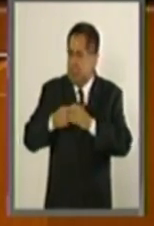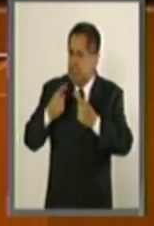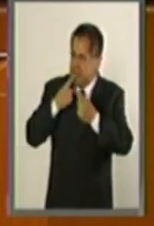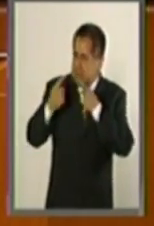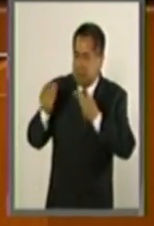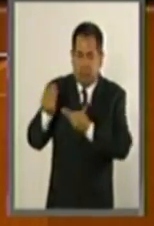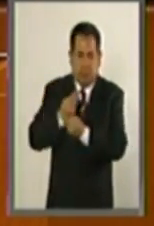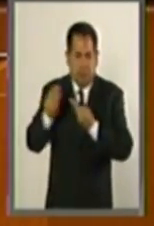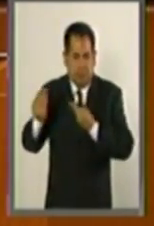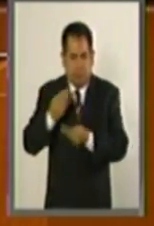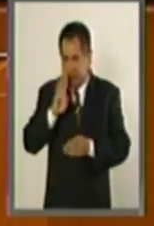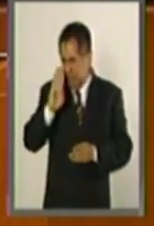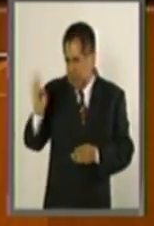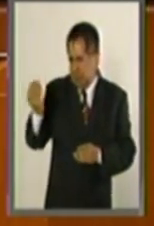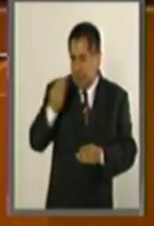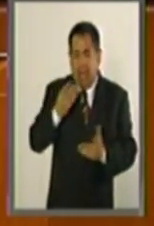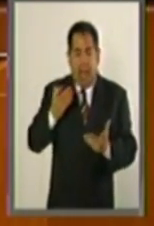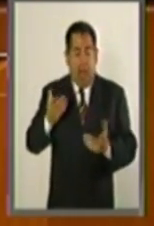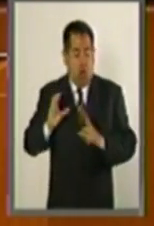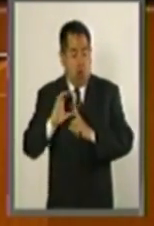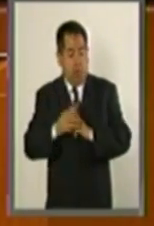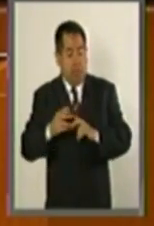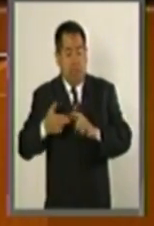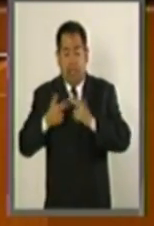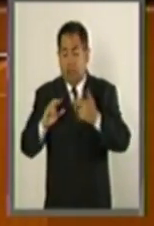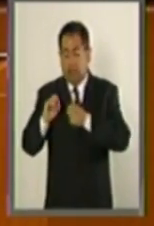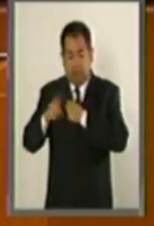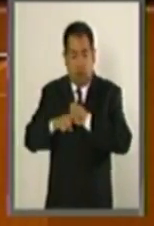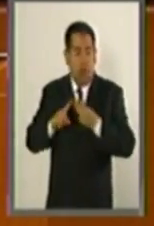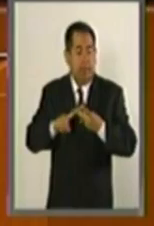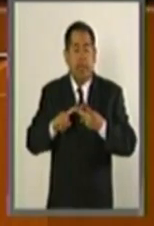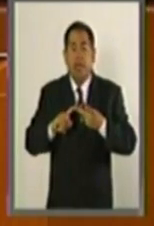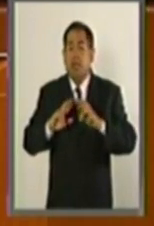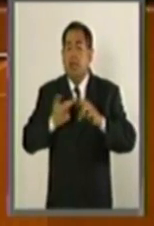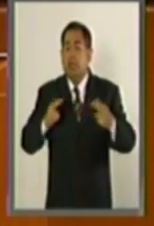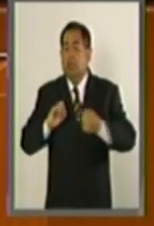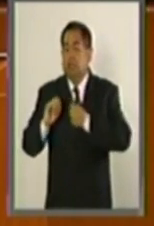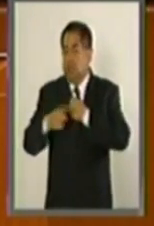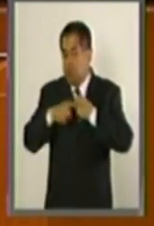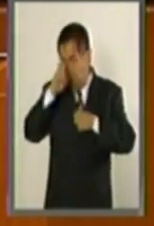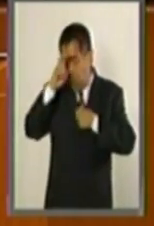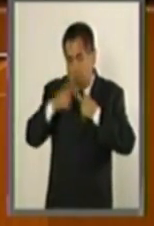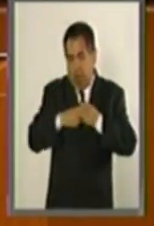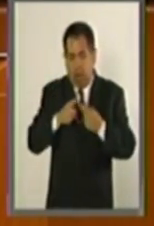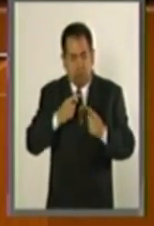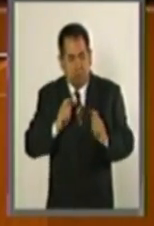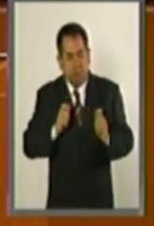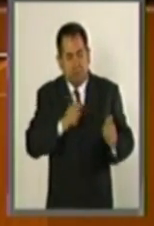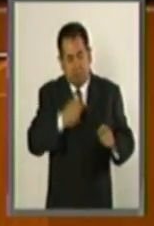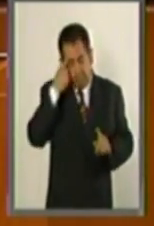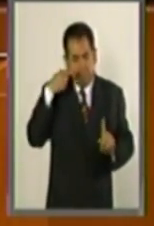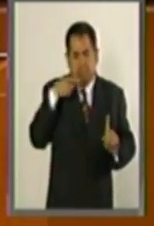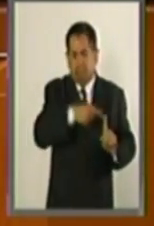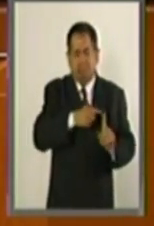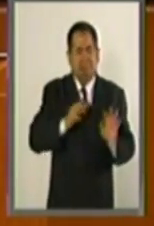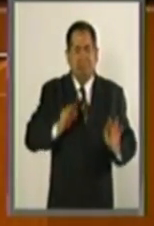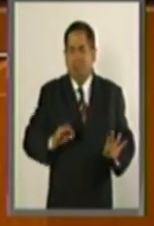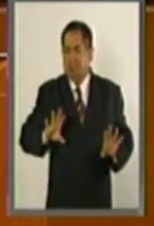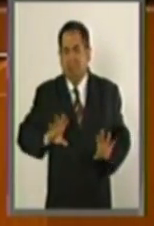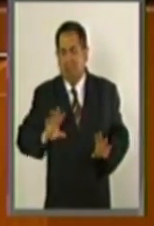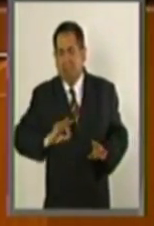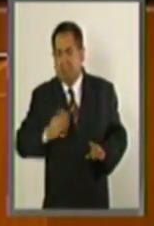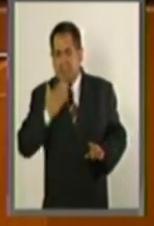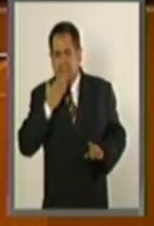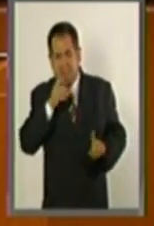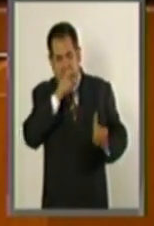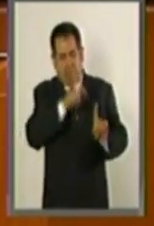bilateral, desde las Comisiones de Relaciones Exteriores y de Relaciones Exteriores Europa, consideramos que es idónea la designación de